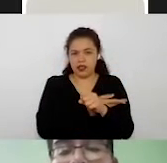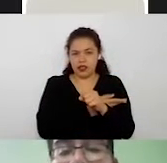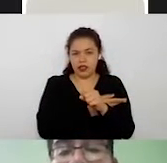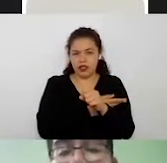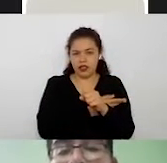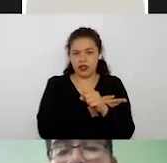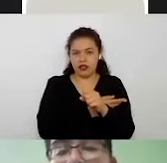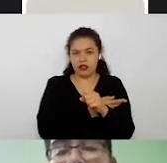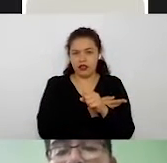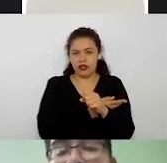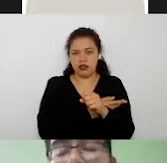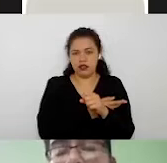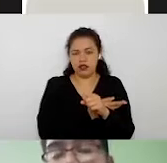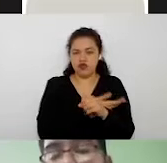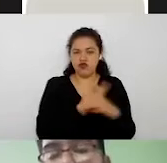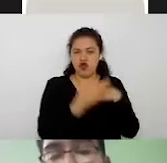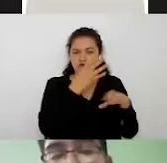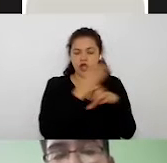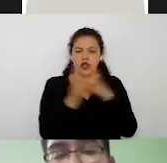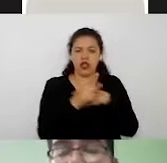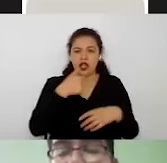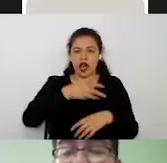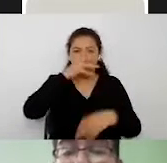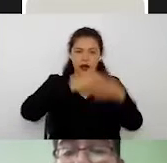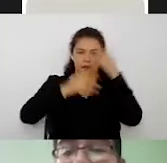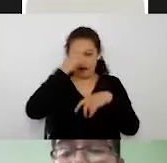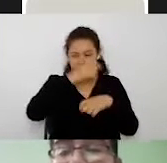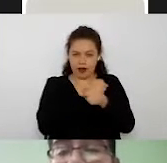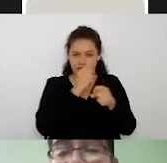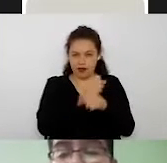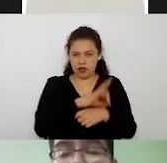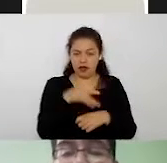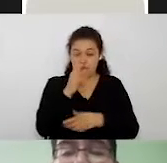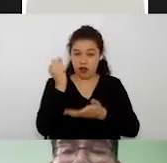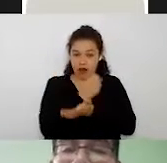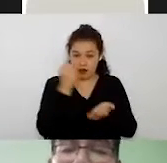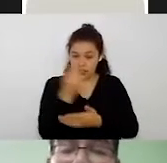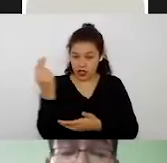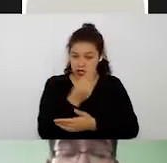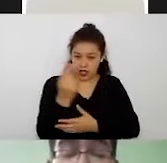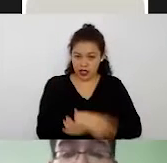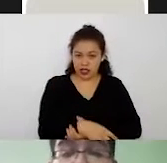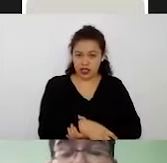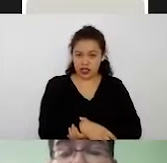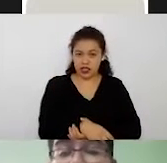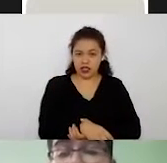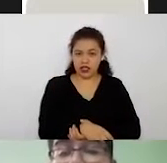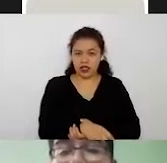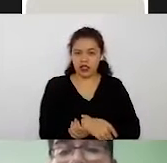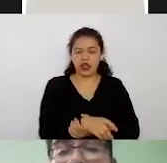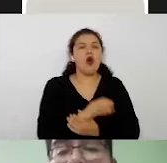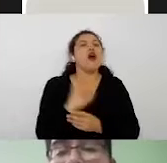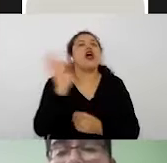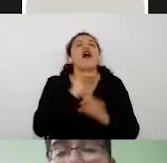todo lo que estamos aprendiendo en práctica. Pero no necesariamente significa que alguien o que por medios que no